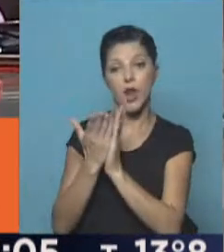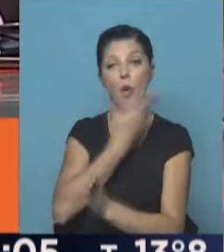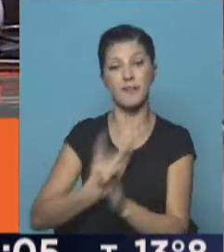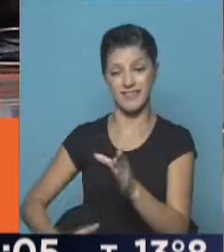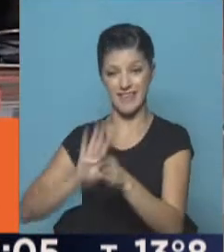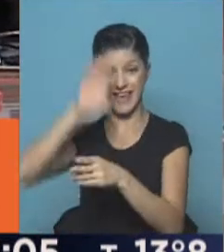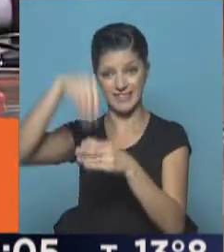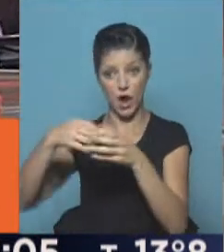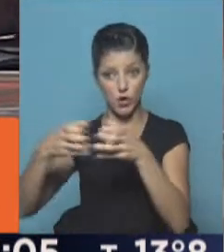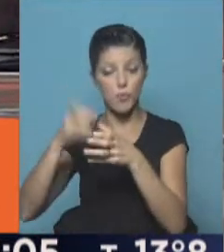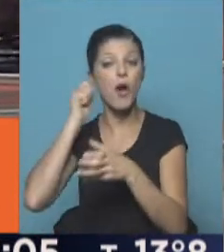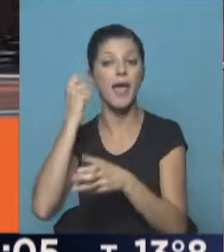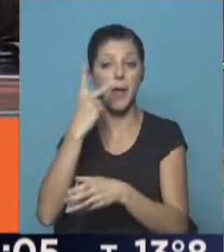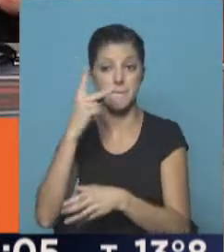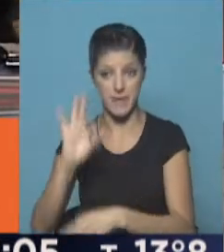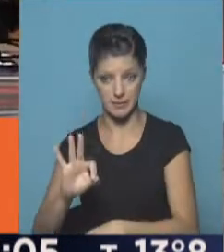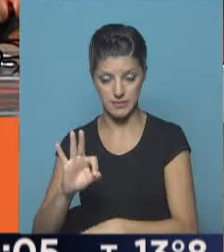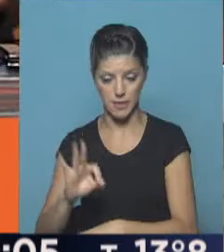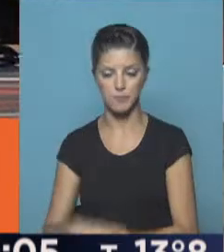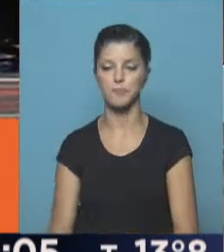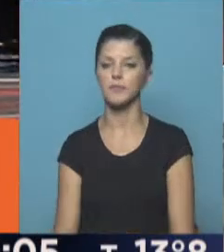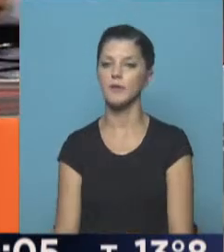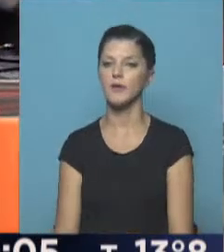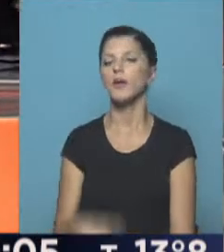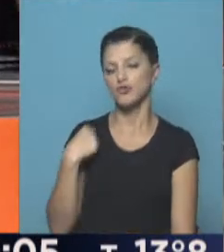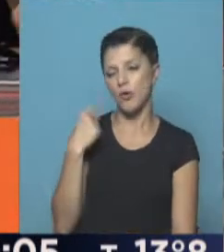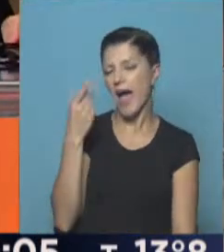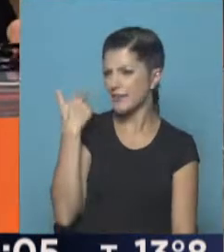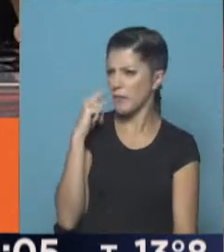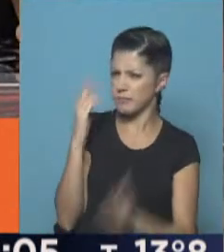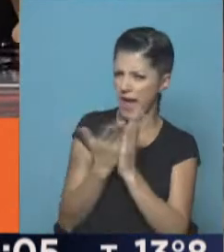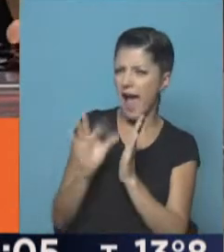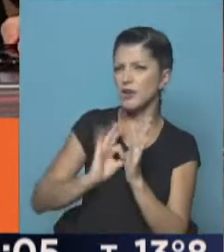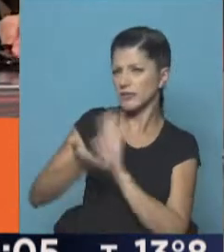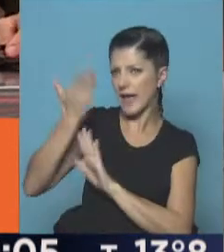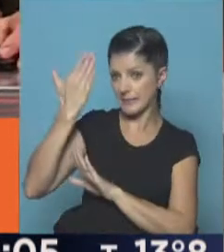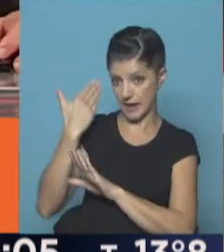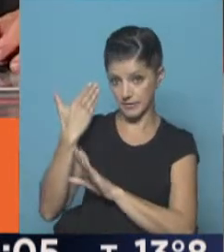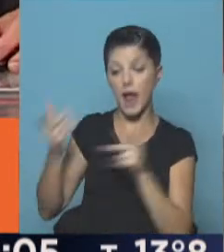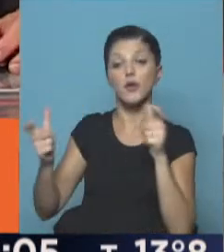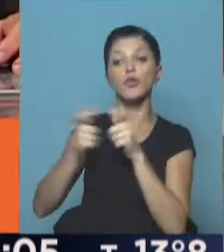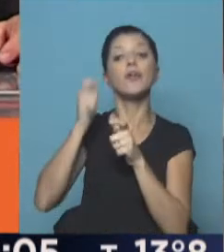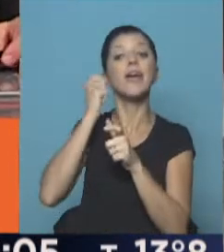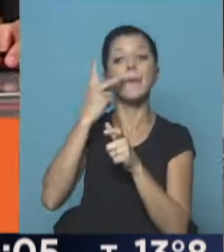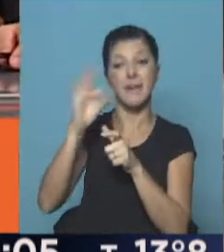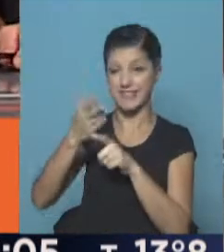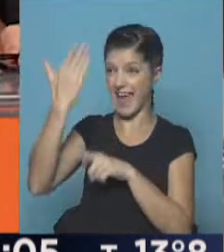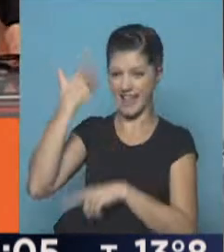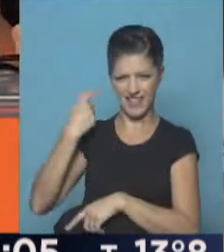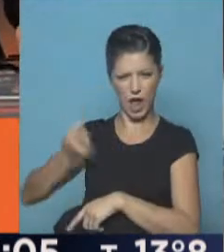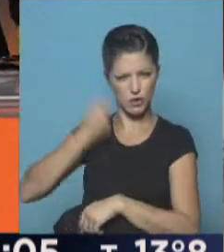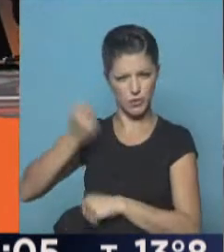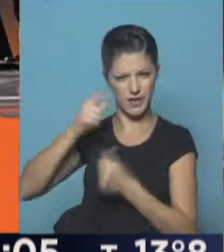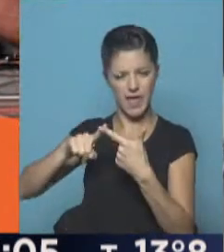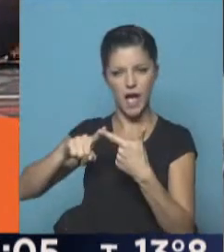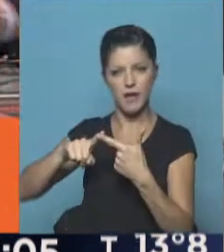lo que era la agenda del G20 hace apenas un par de años, por ejemplo, la reunión que se hizo en Turquía y la agenda que